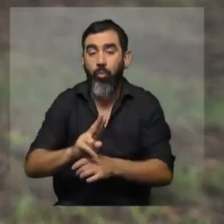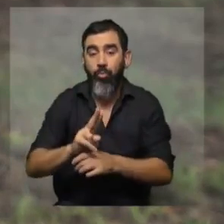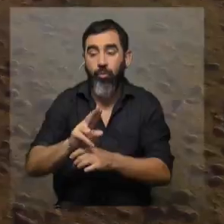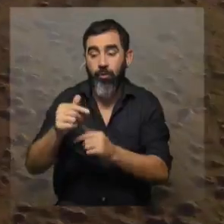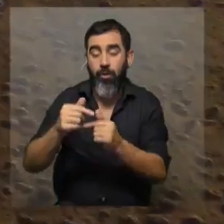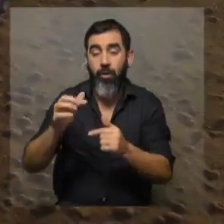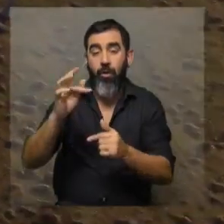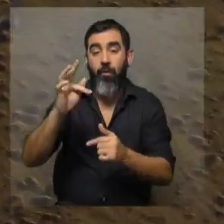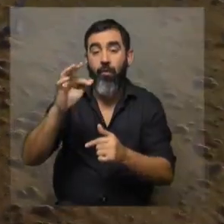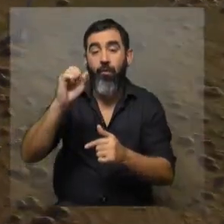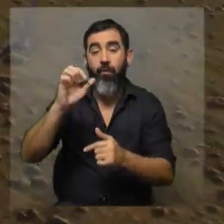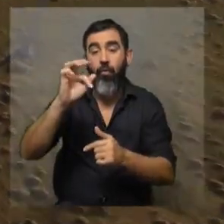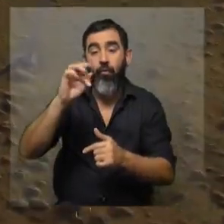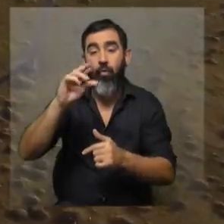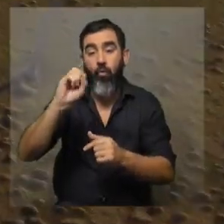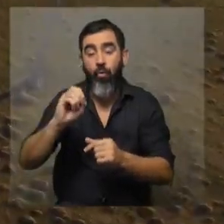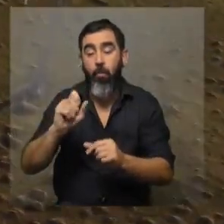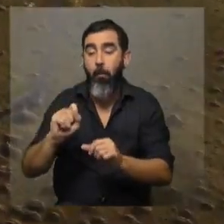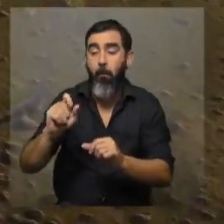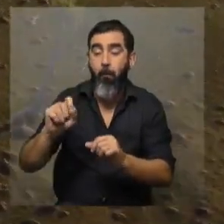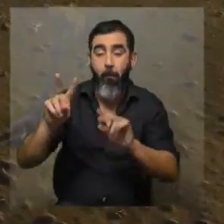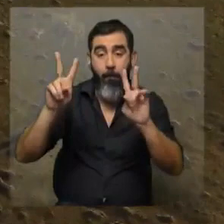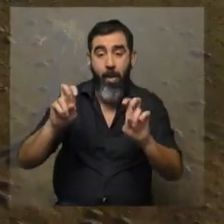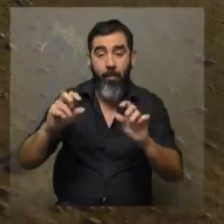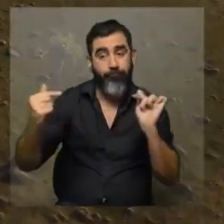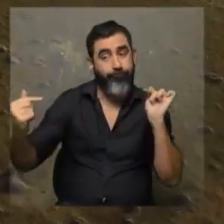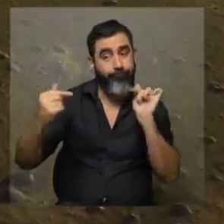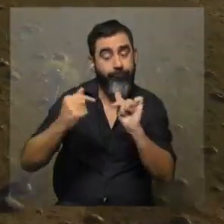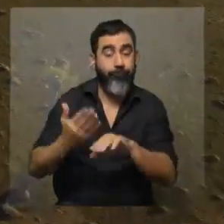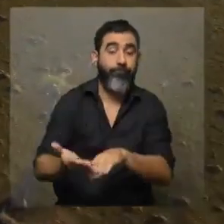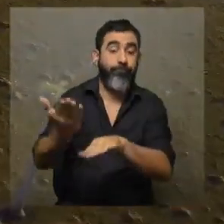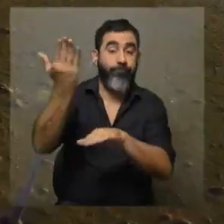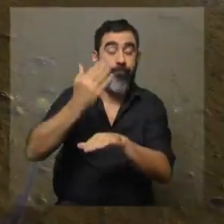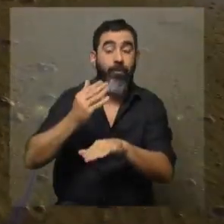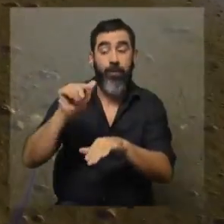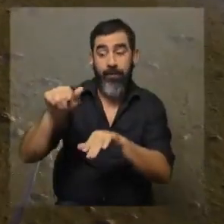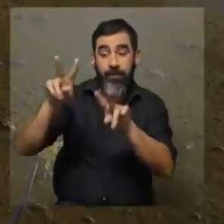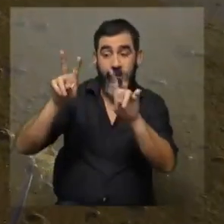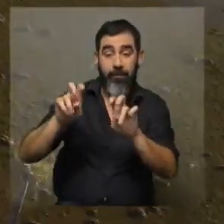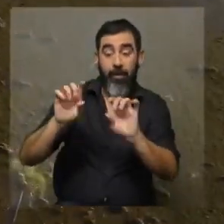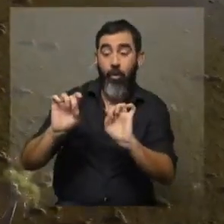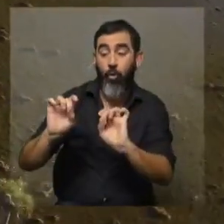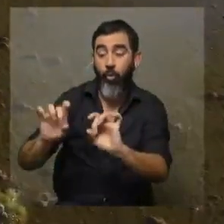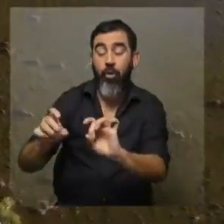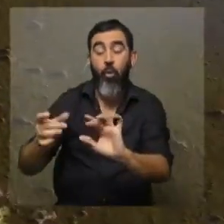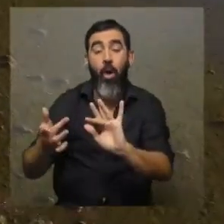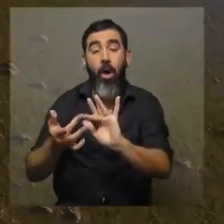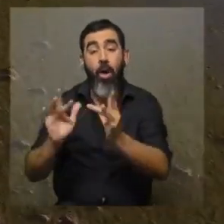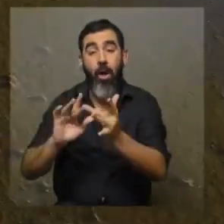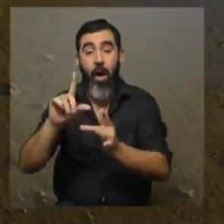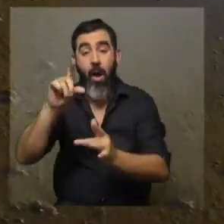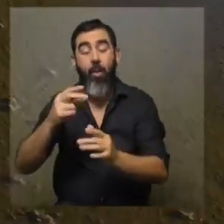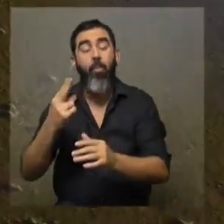fósforo. La parte mala de la historia, en contraposición con lo anterior, es que el fósforo, cuando llega al agua, genera